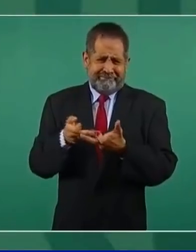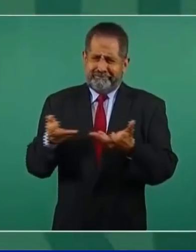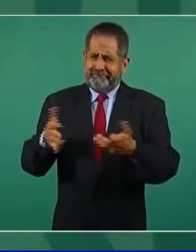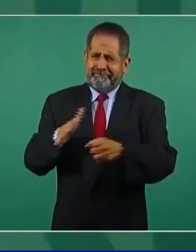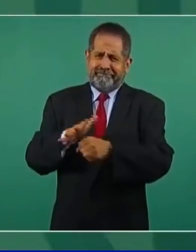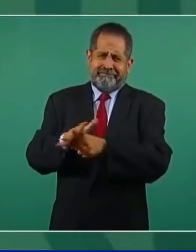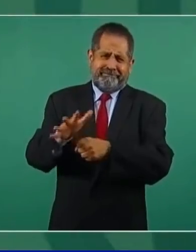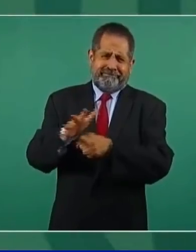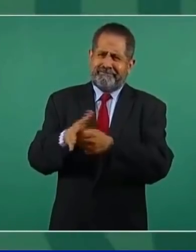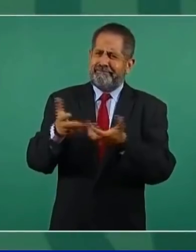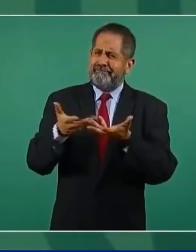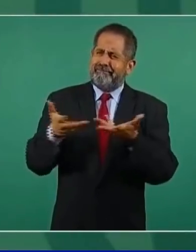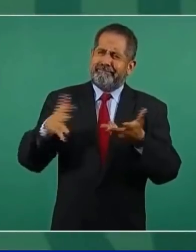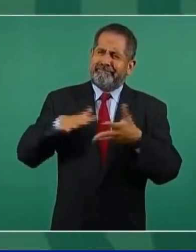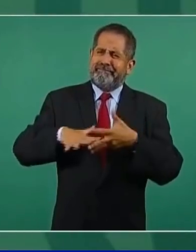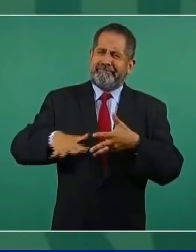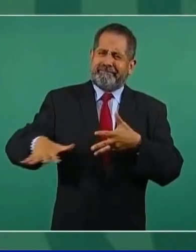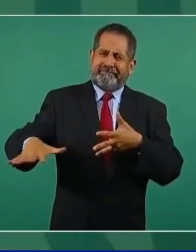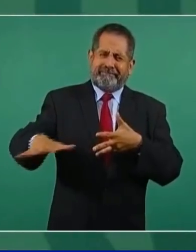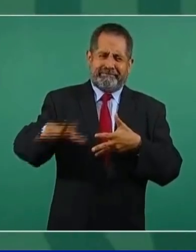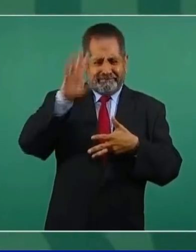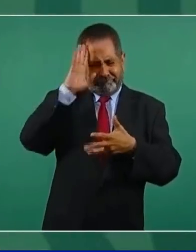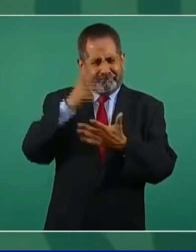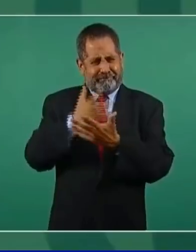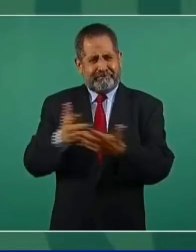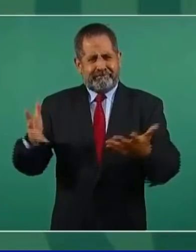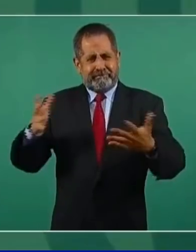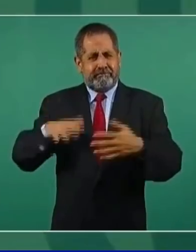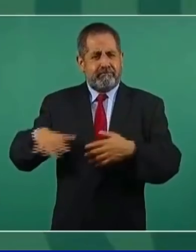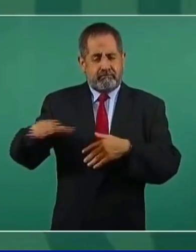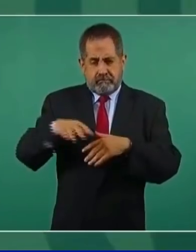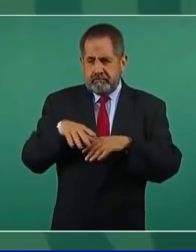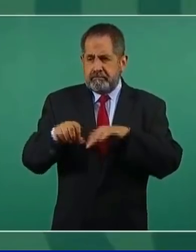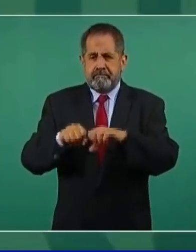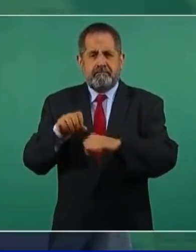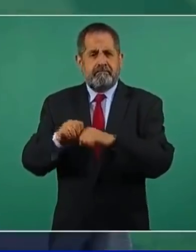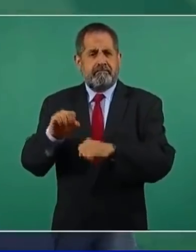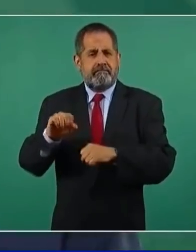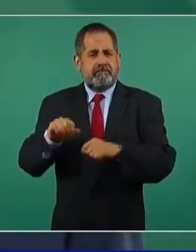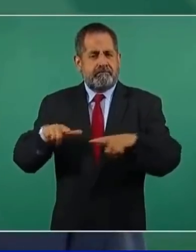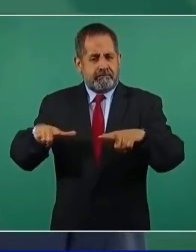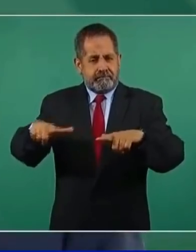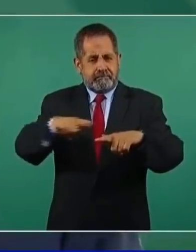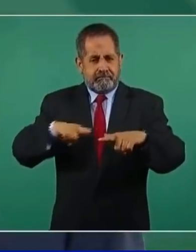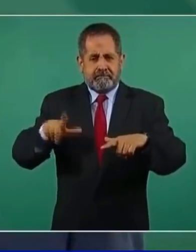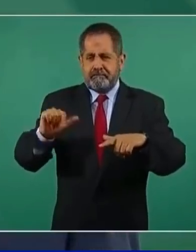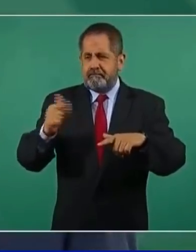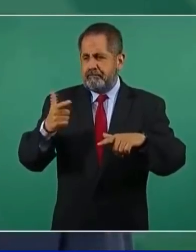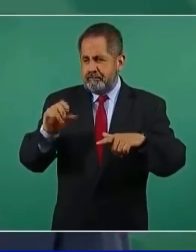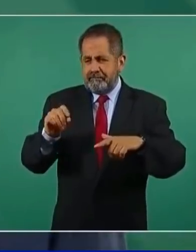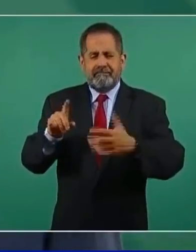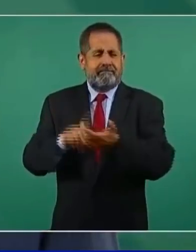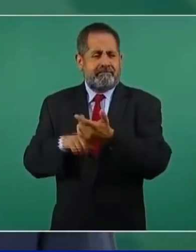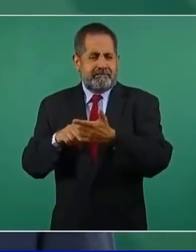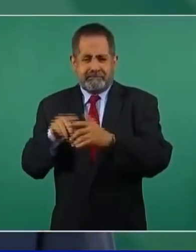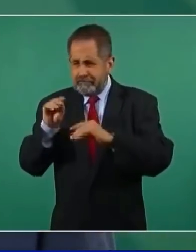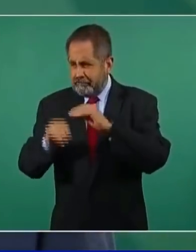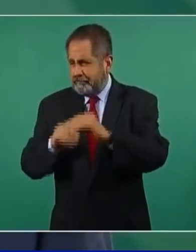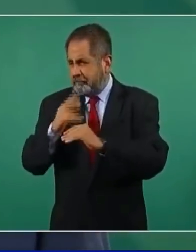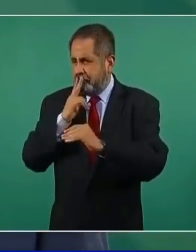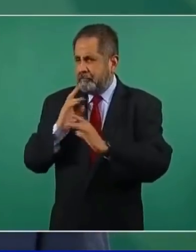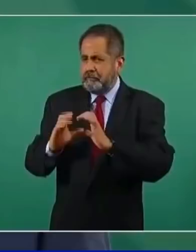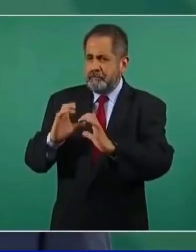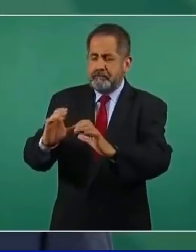bastante superficie. Sí, están recuperando lagos y se van a